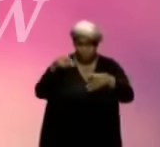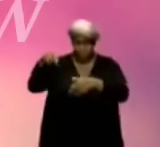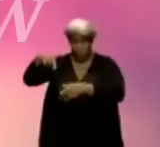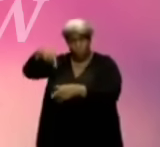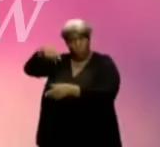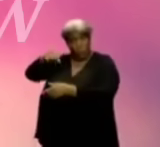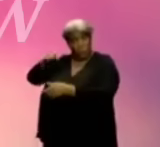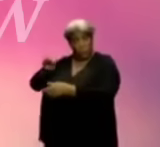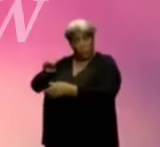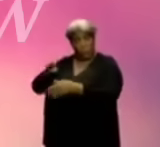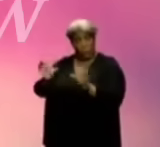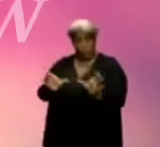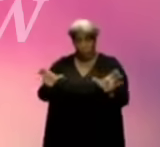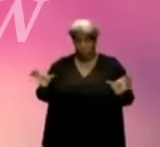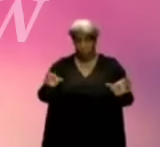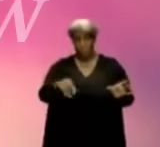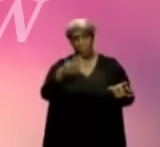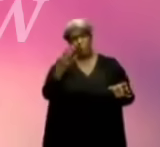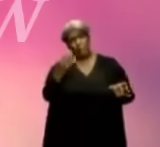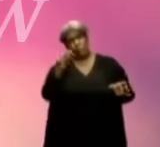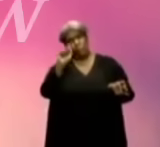es de aproximadamente